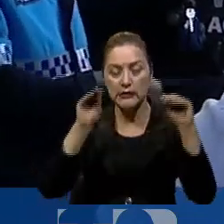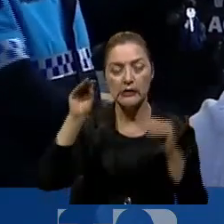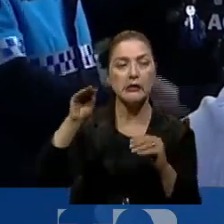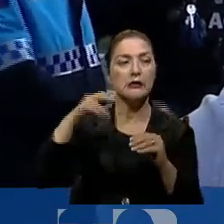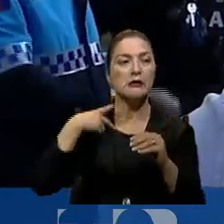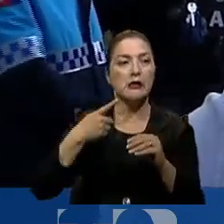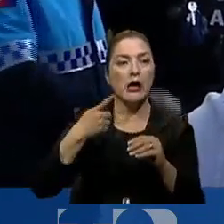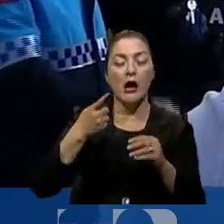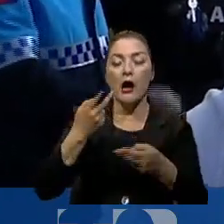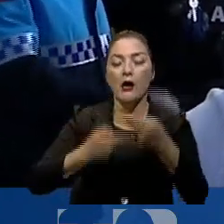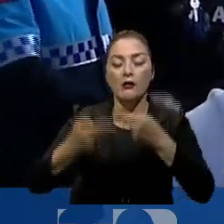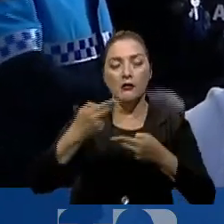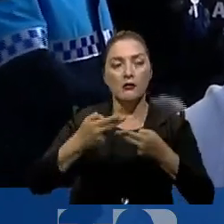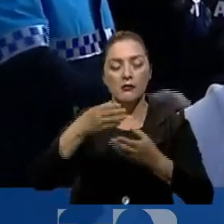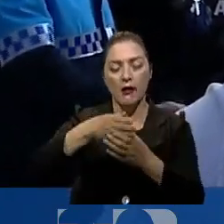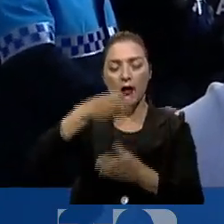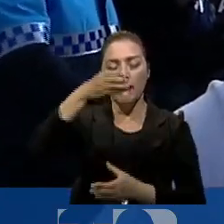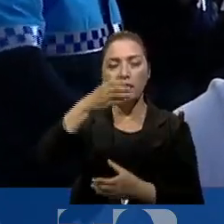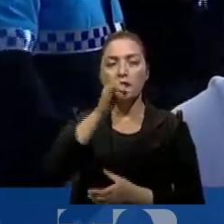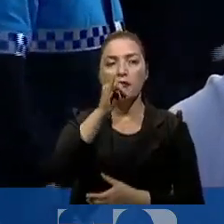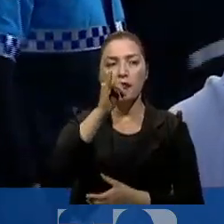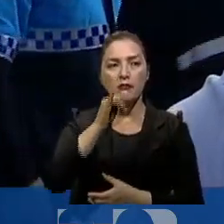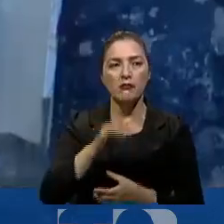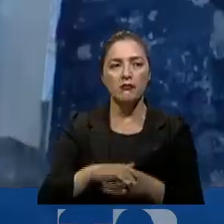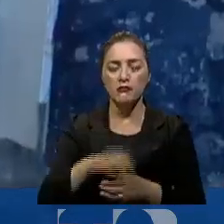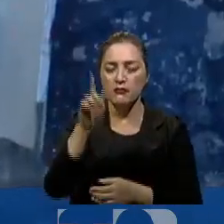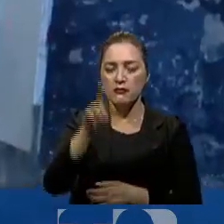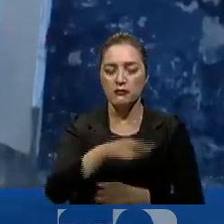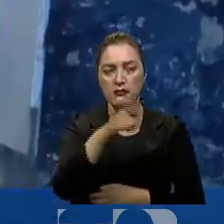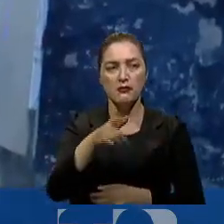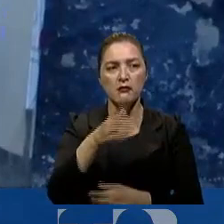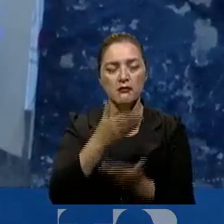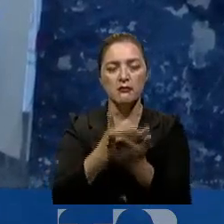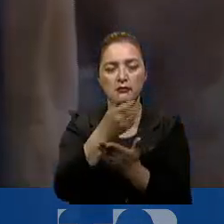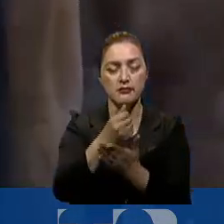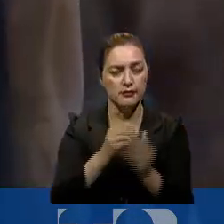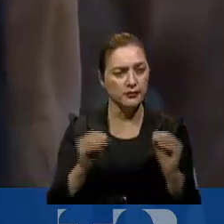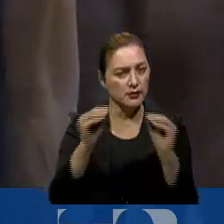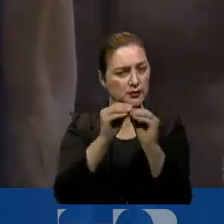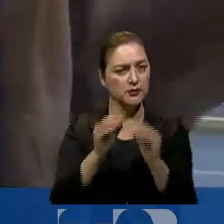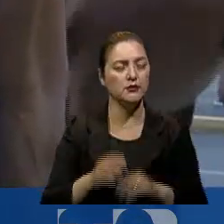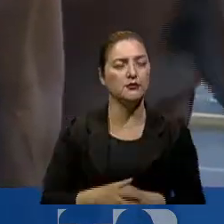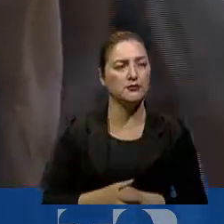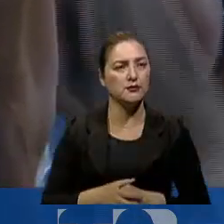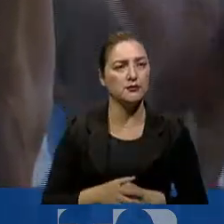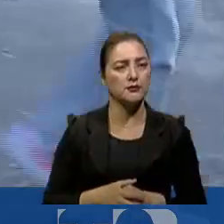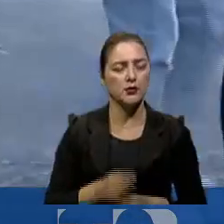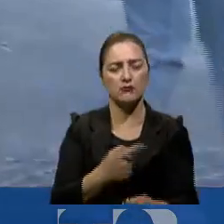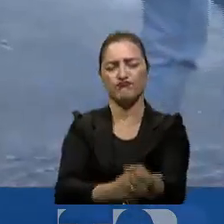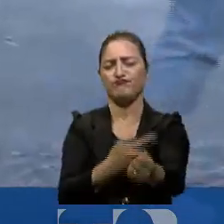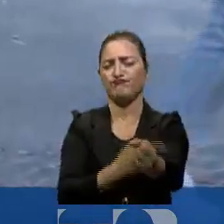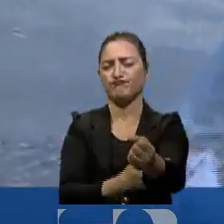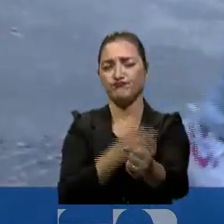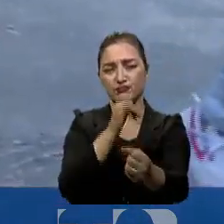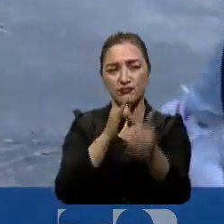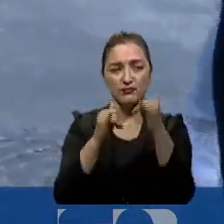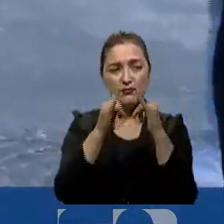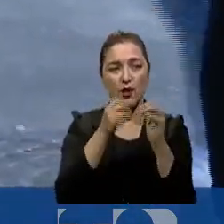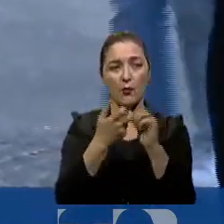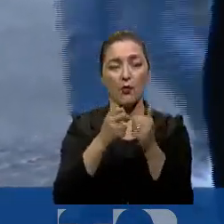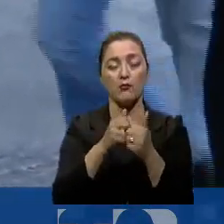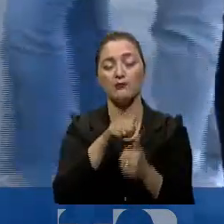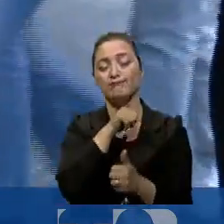licorerías para, en este caso, tratar de que no consuman tanto alcohol. Según las autoridades, el consumo excesivo de licor también provoca hechos